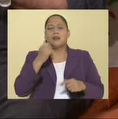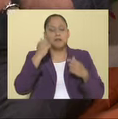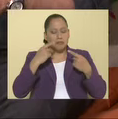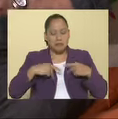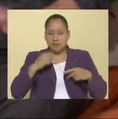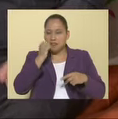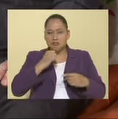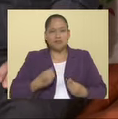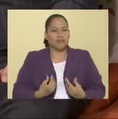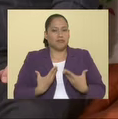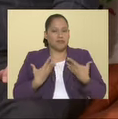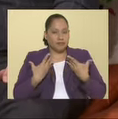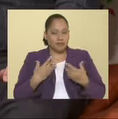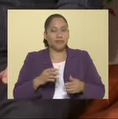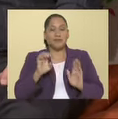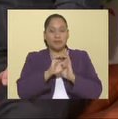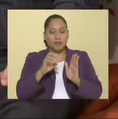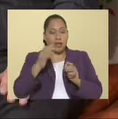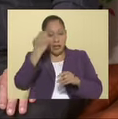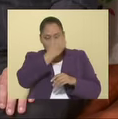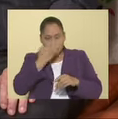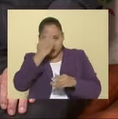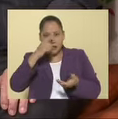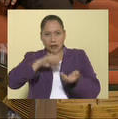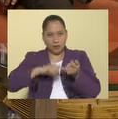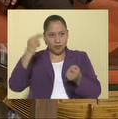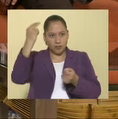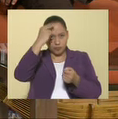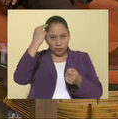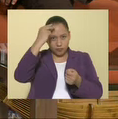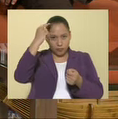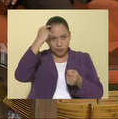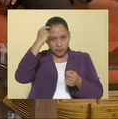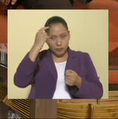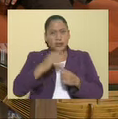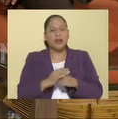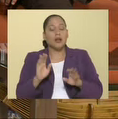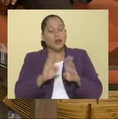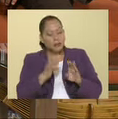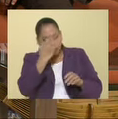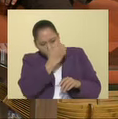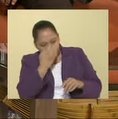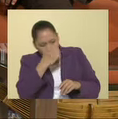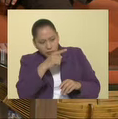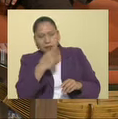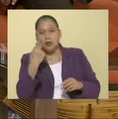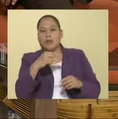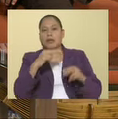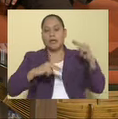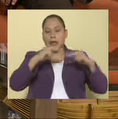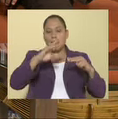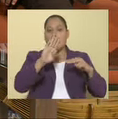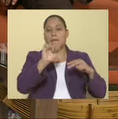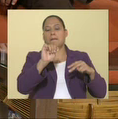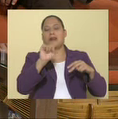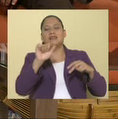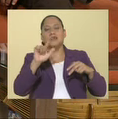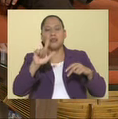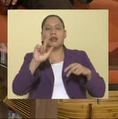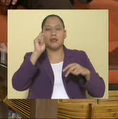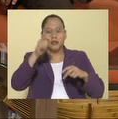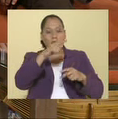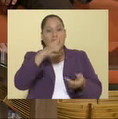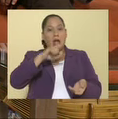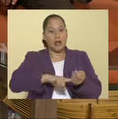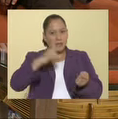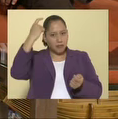segregando. Si lo hacemos en un estudio neurológico, se llaman niveles basales, es decir, es el funcionamiento óptimo